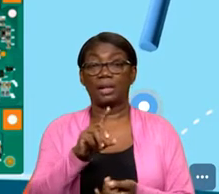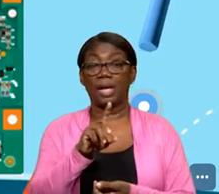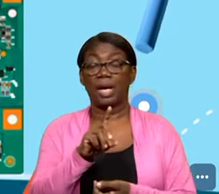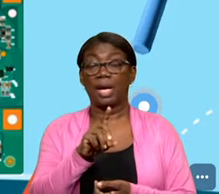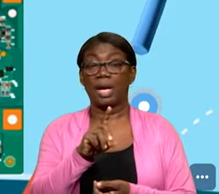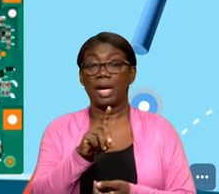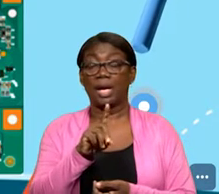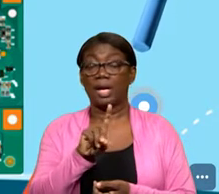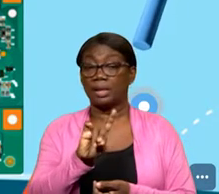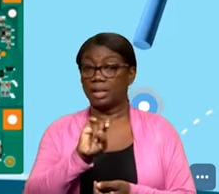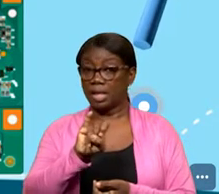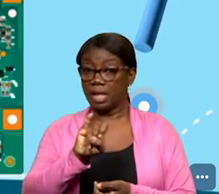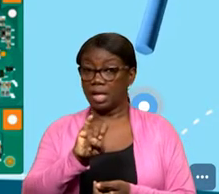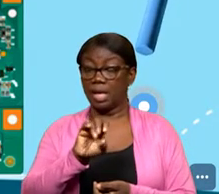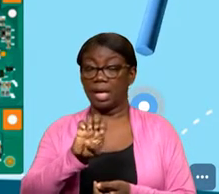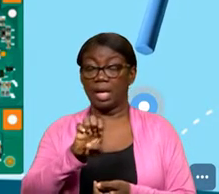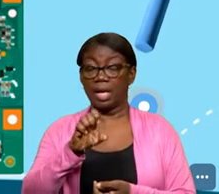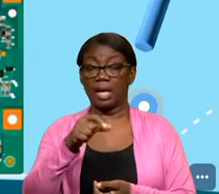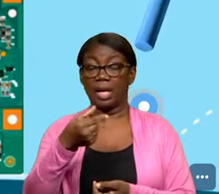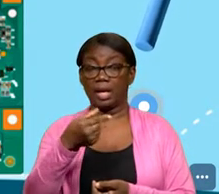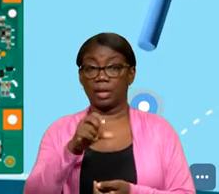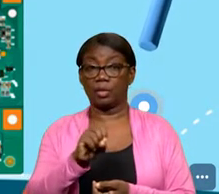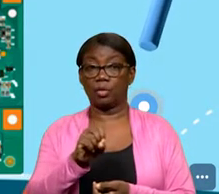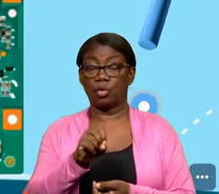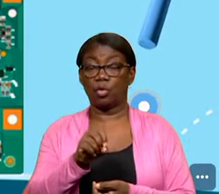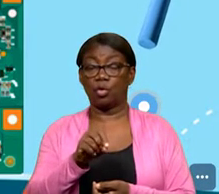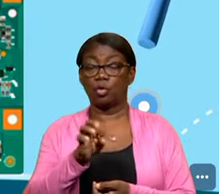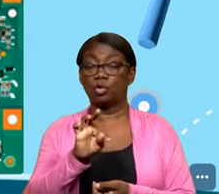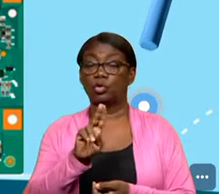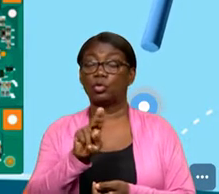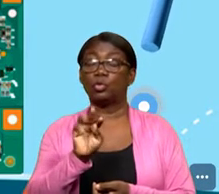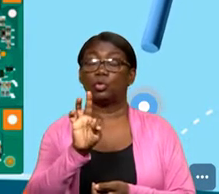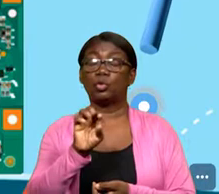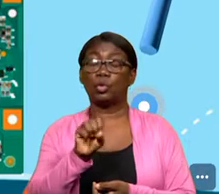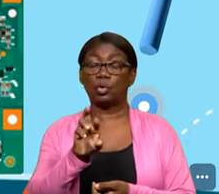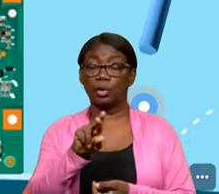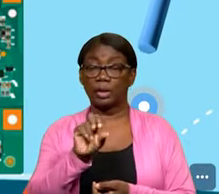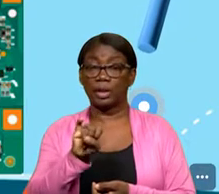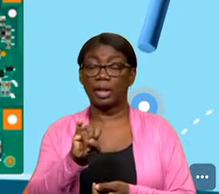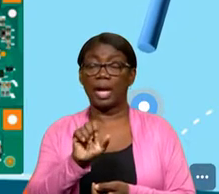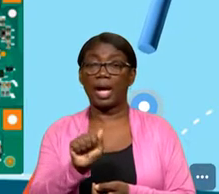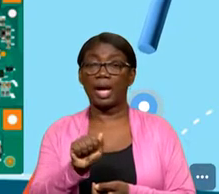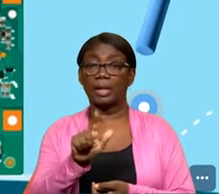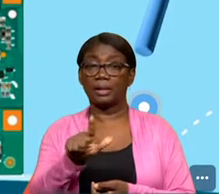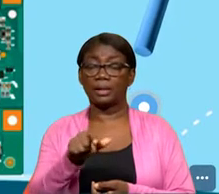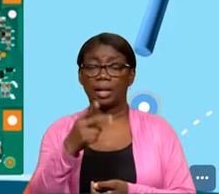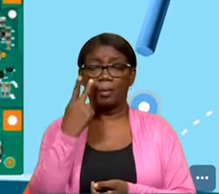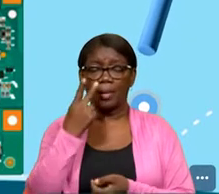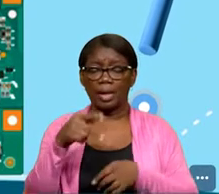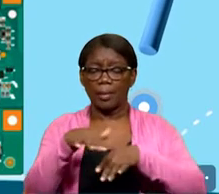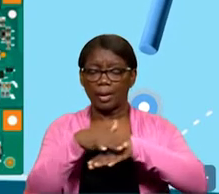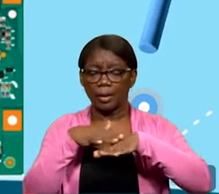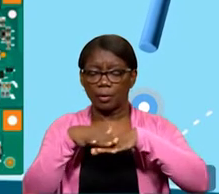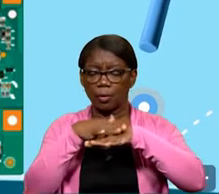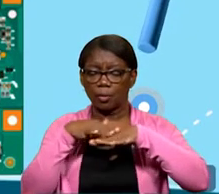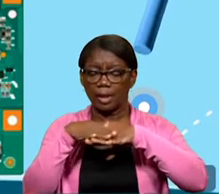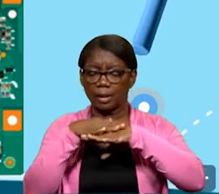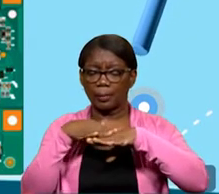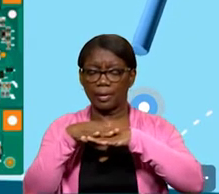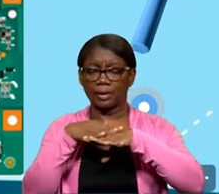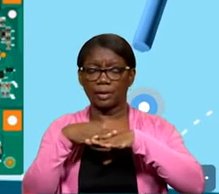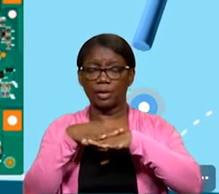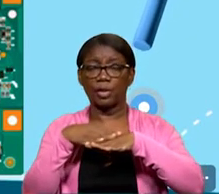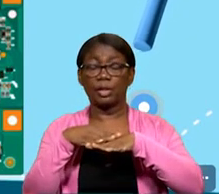a traer un pequeño tutorial en donde ustedes van a observar una reparación de